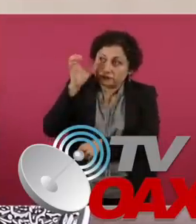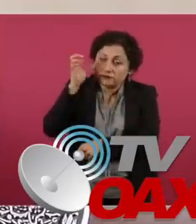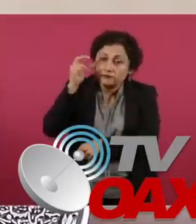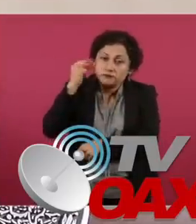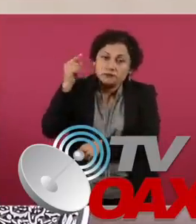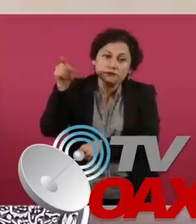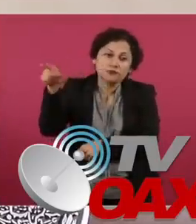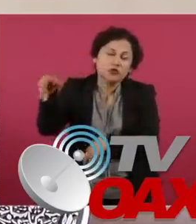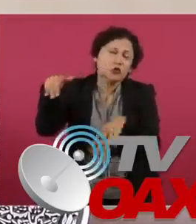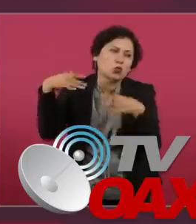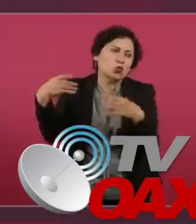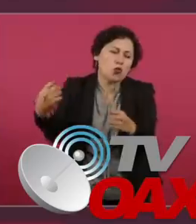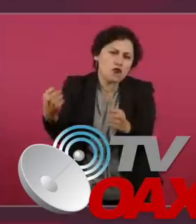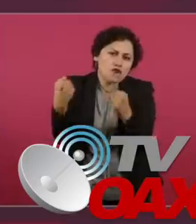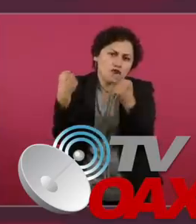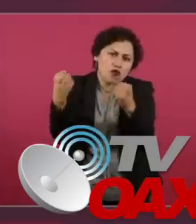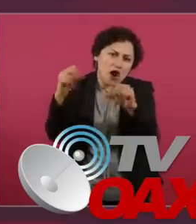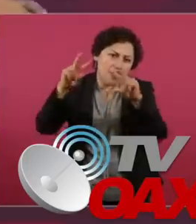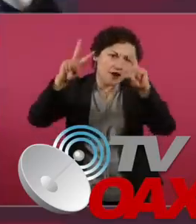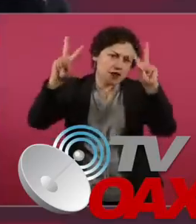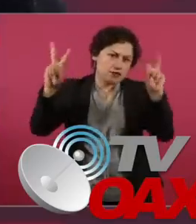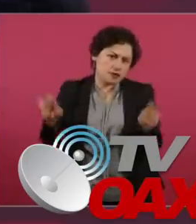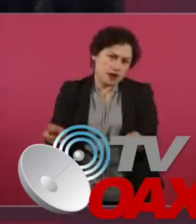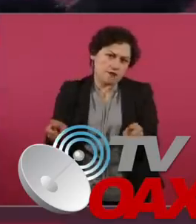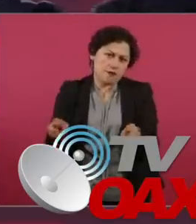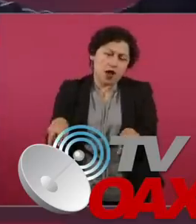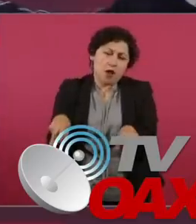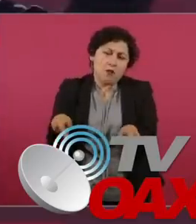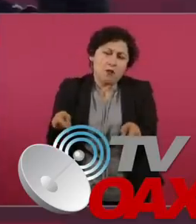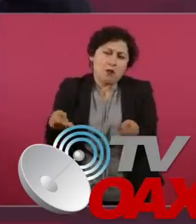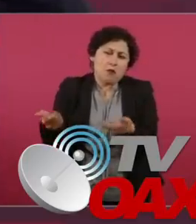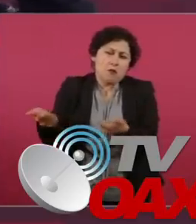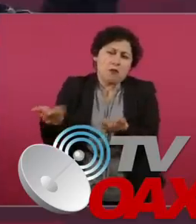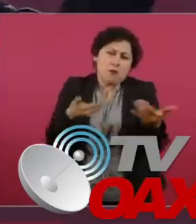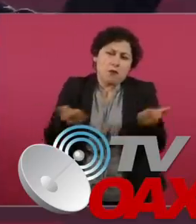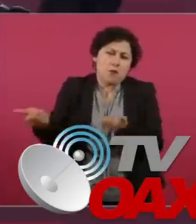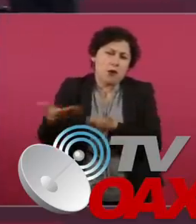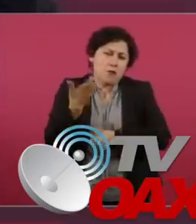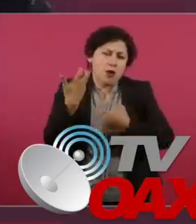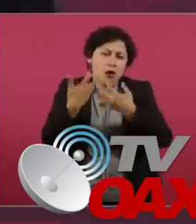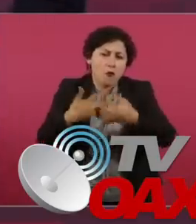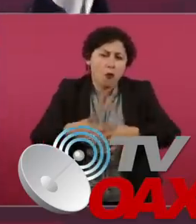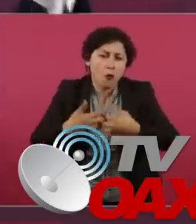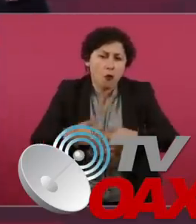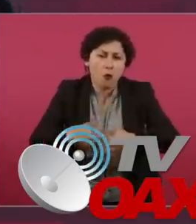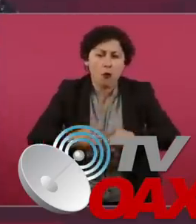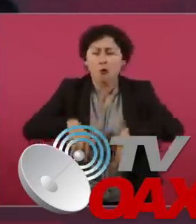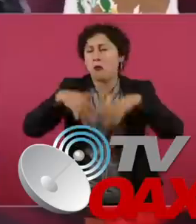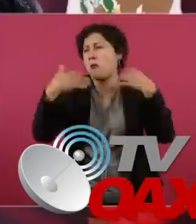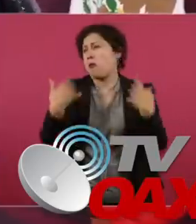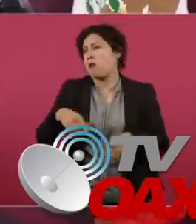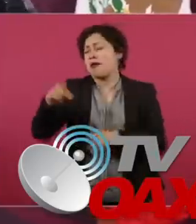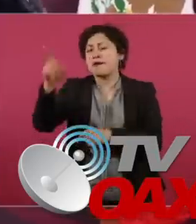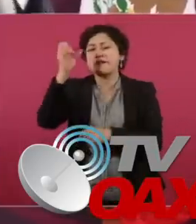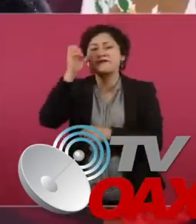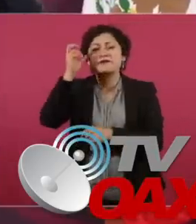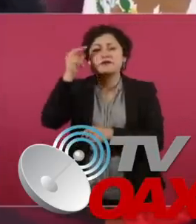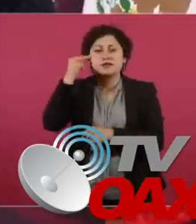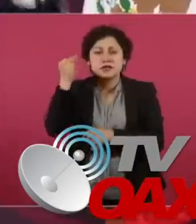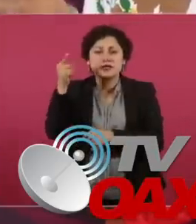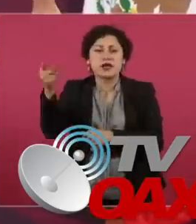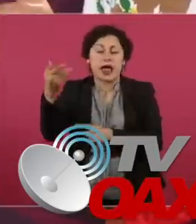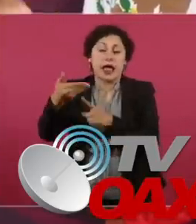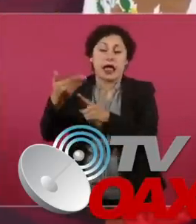se convirtió en la fábrica del mundo y se está desarrollando ahora menos,